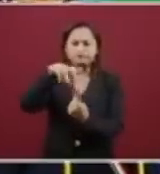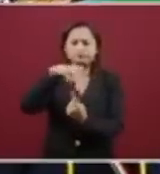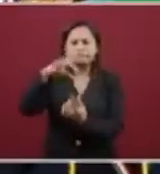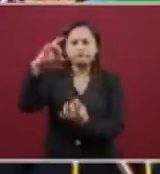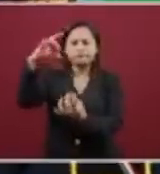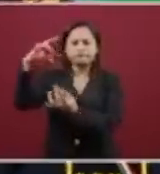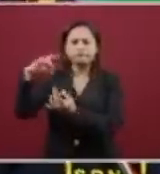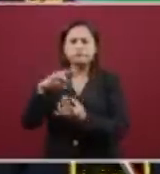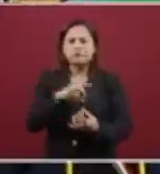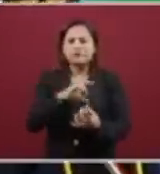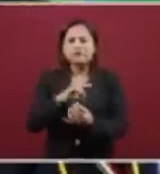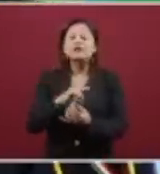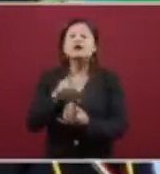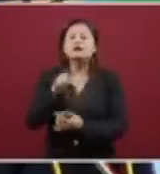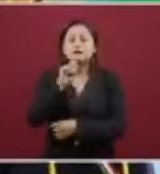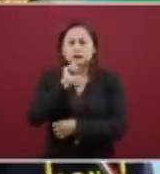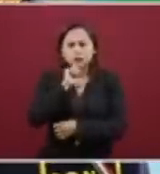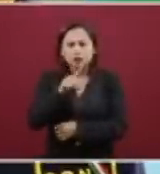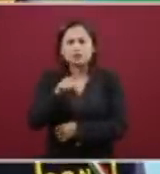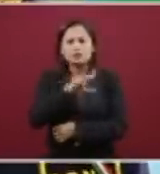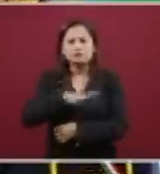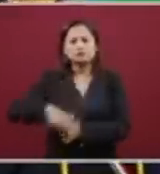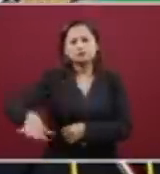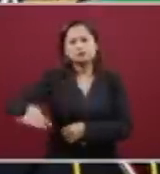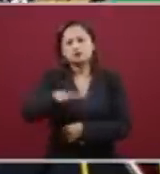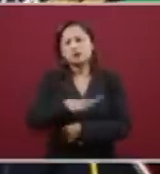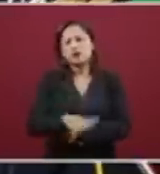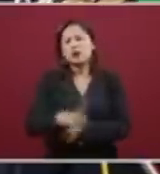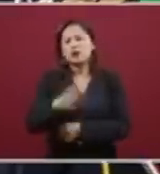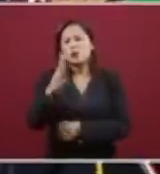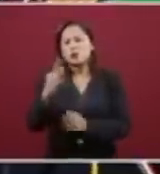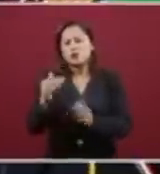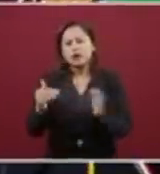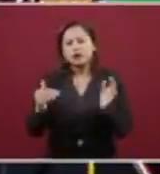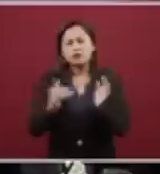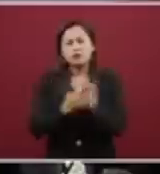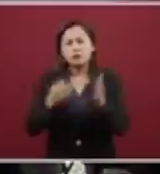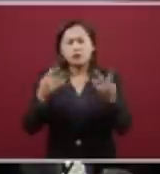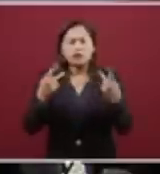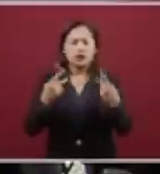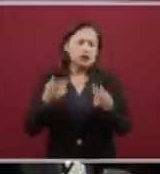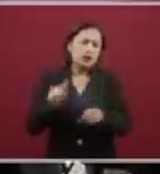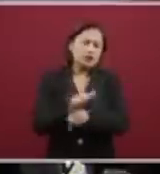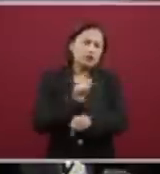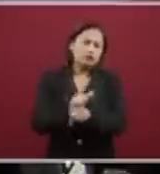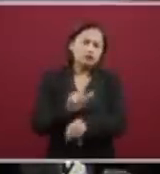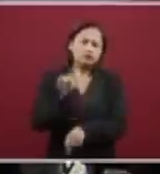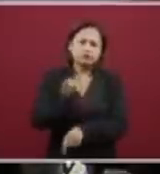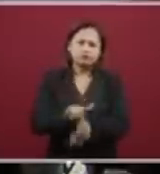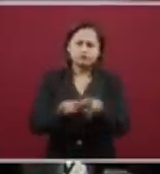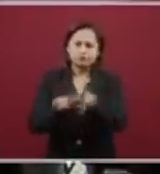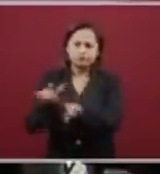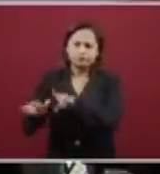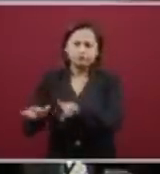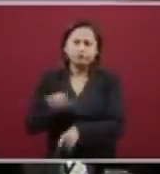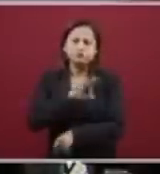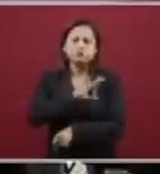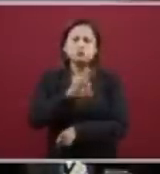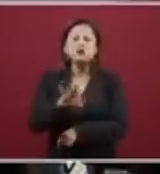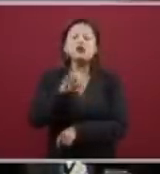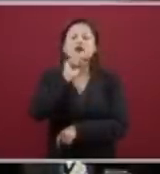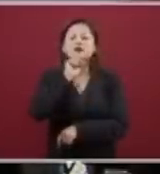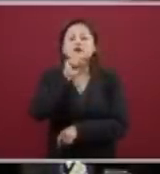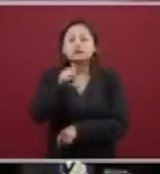con capacidad inicial de 4.000 vehículos pero que también sea escalable hasta 6000 vehículos también tendrá una estación